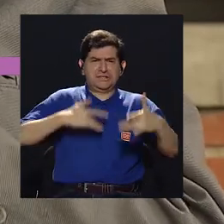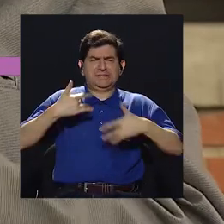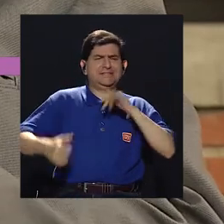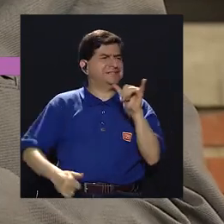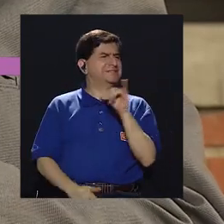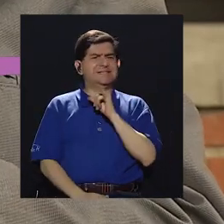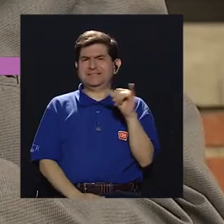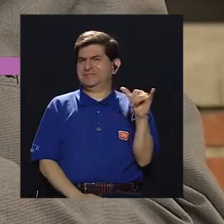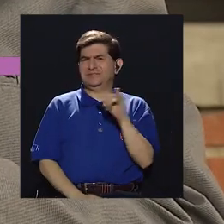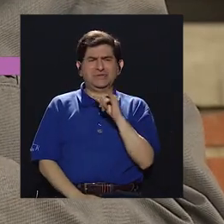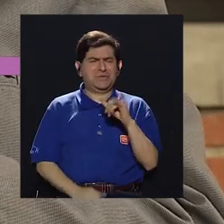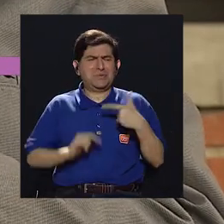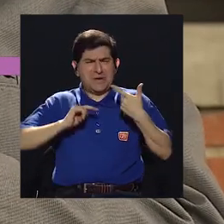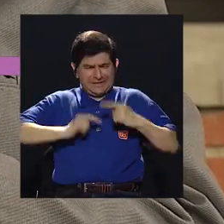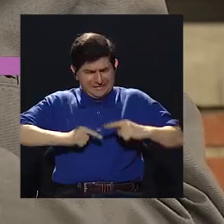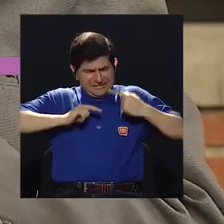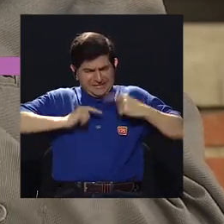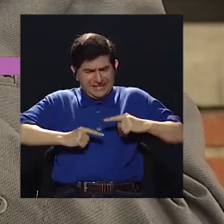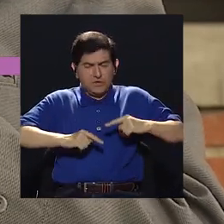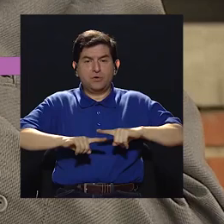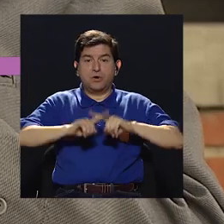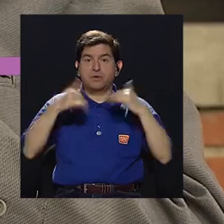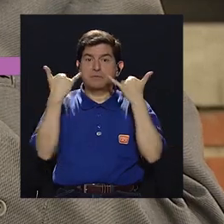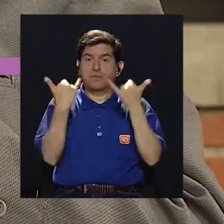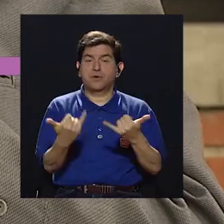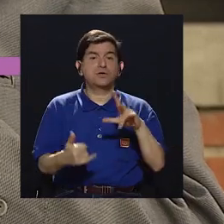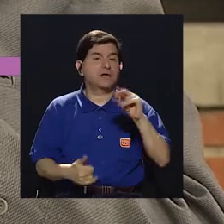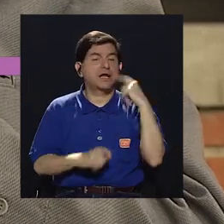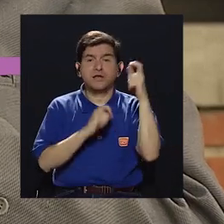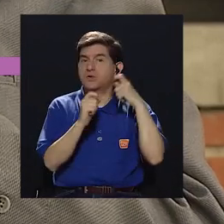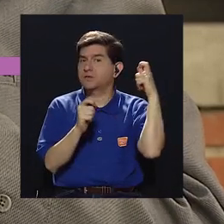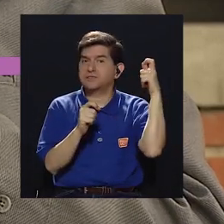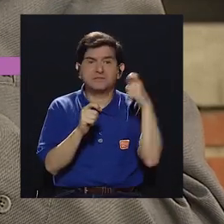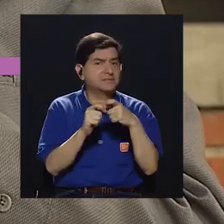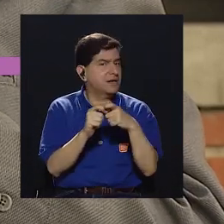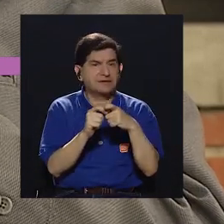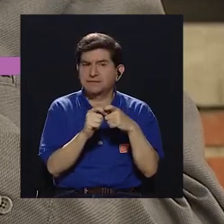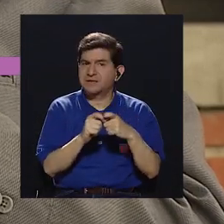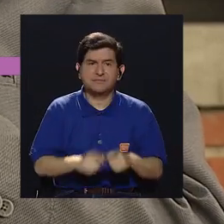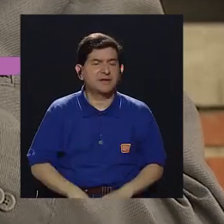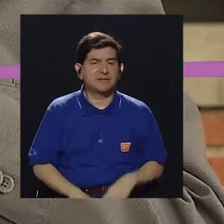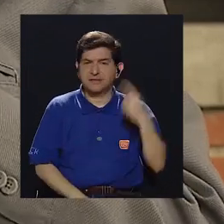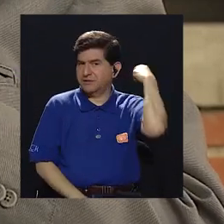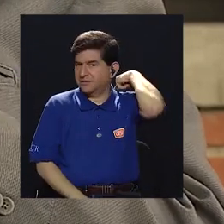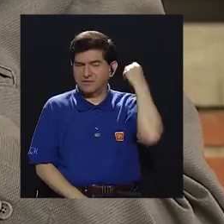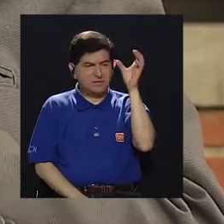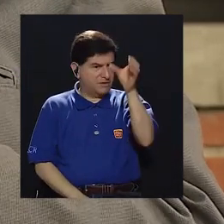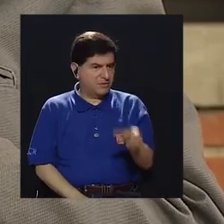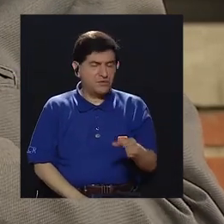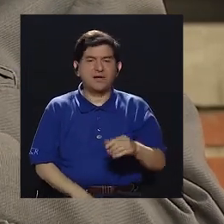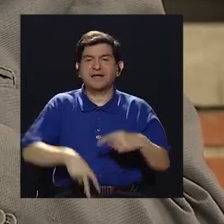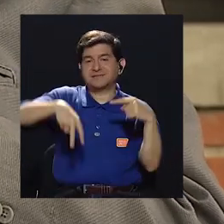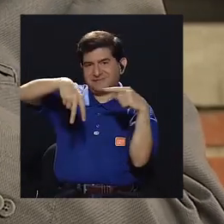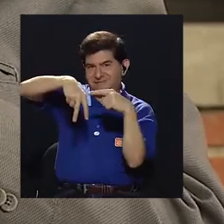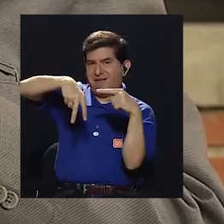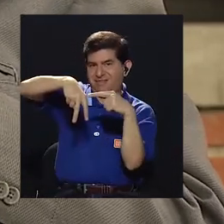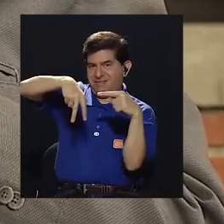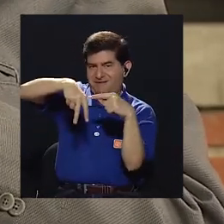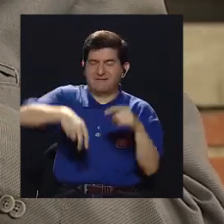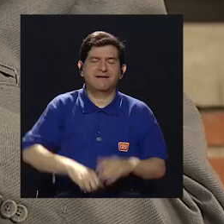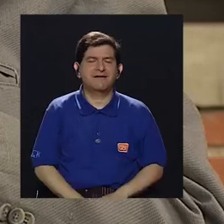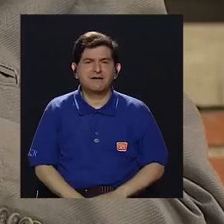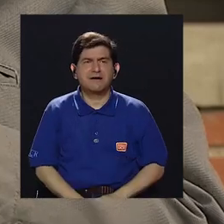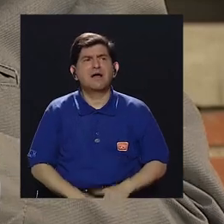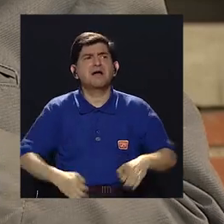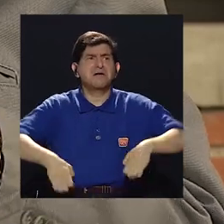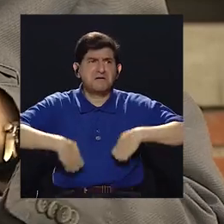sensación igual de un dolor en la pierna, pero que ya no es propiamente de la columna vertebral, sino es algo de la cadera. Y